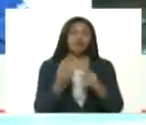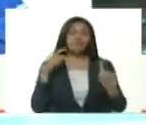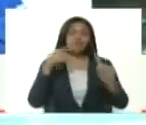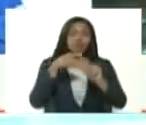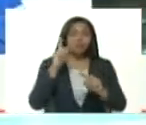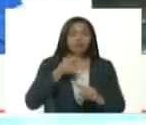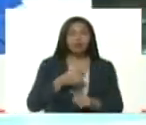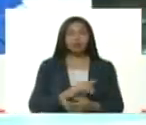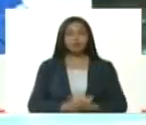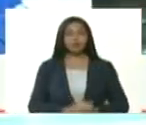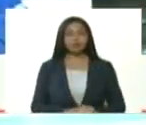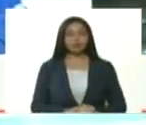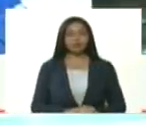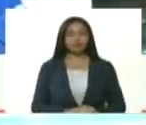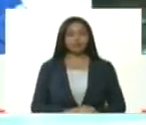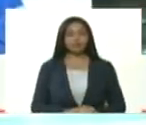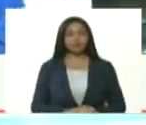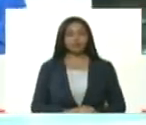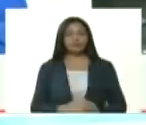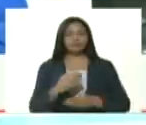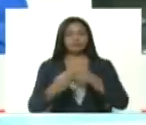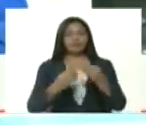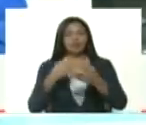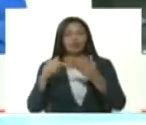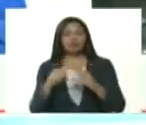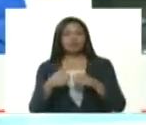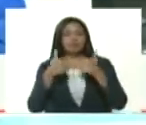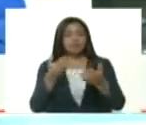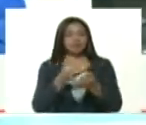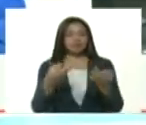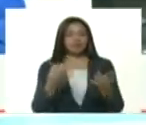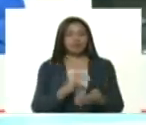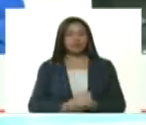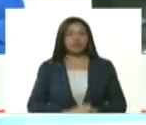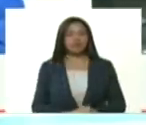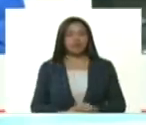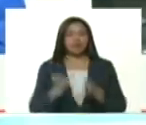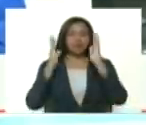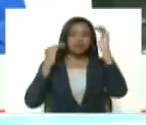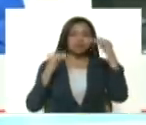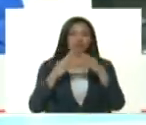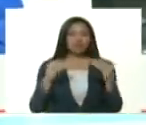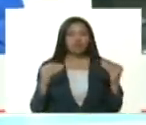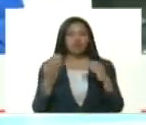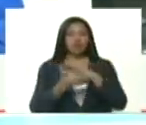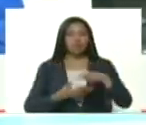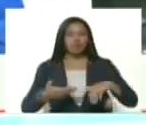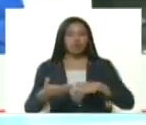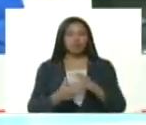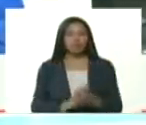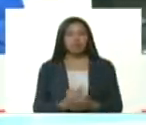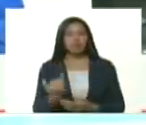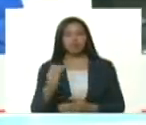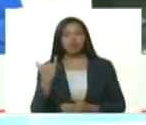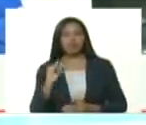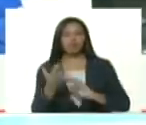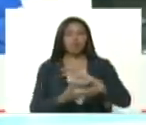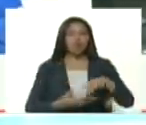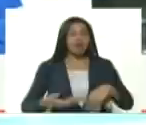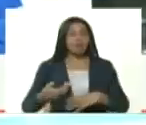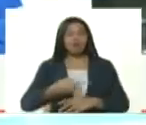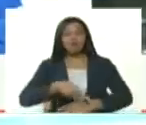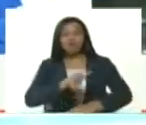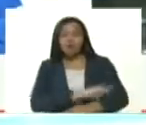dirección, hacer las cosas bien, atender todos los problemas. Cuando haya un problema muy grave,